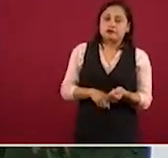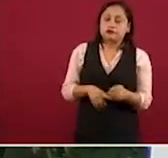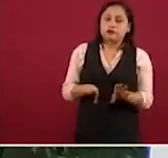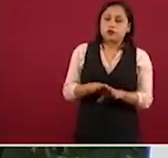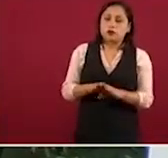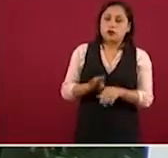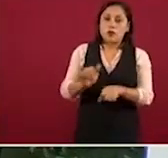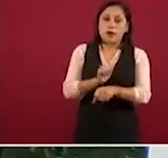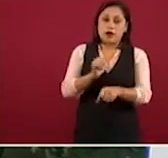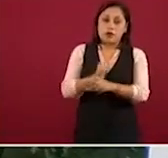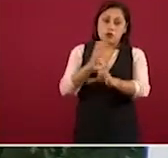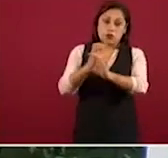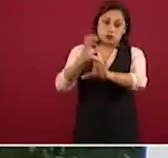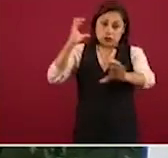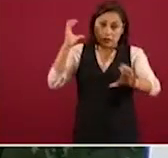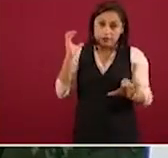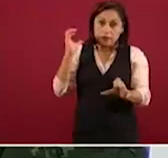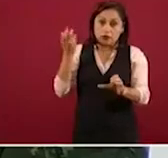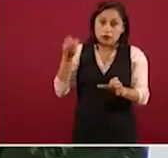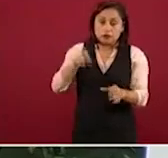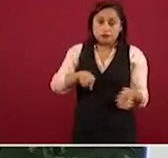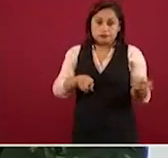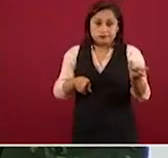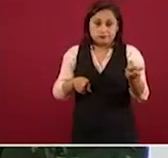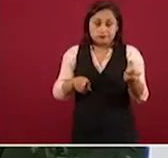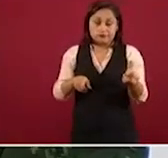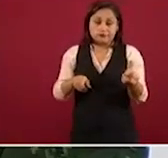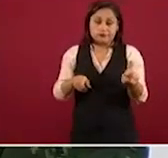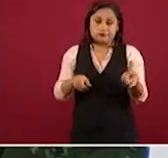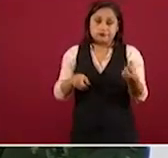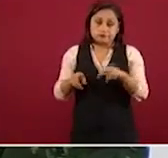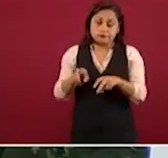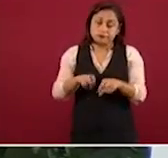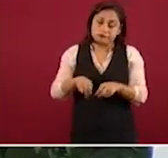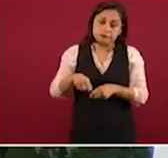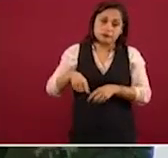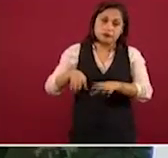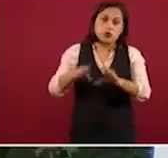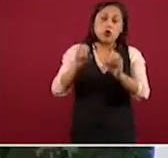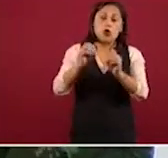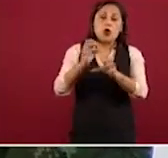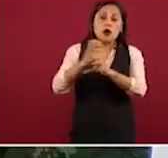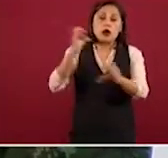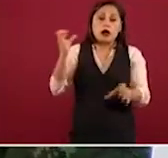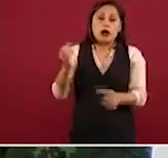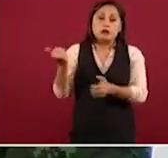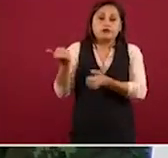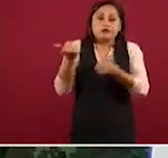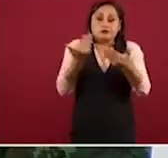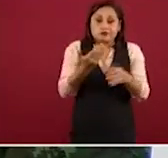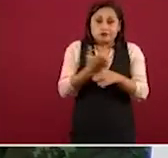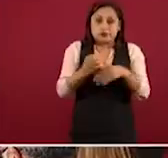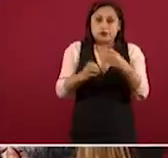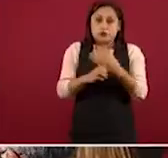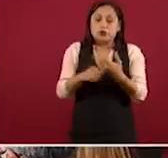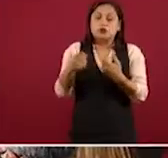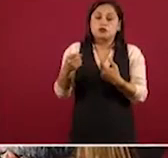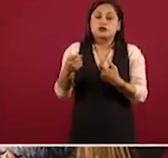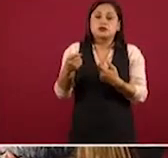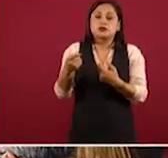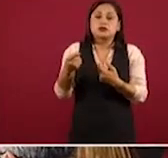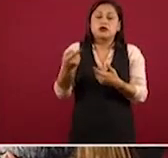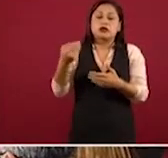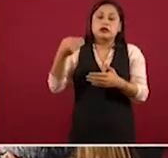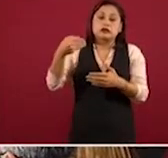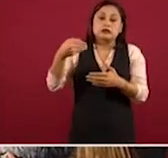transporte de carga que vienen, hacen las modificaciones para poder meter